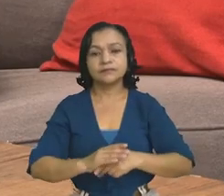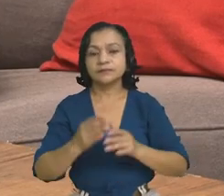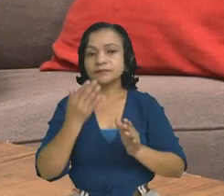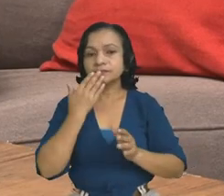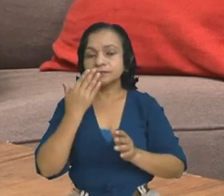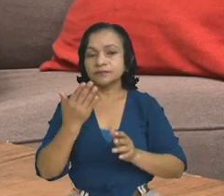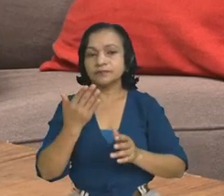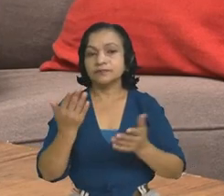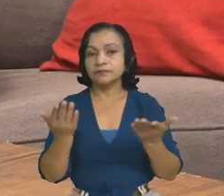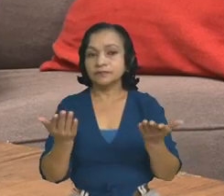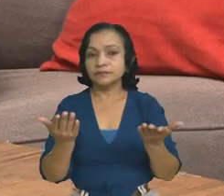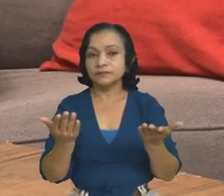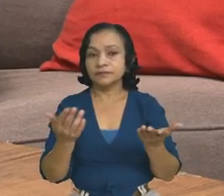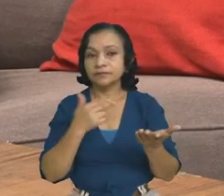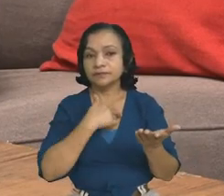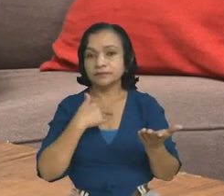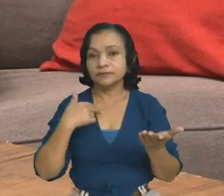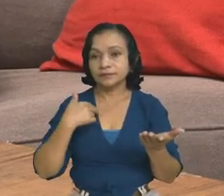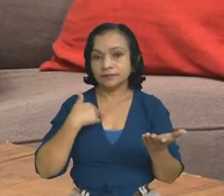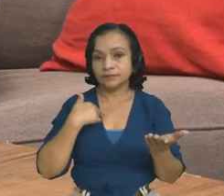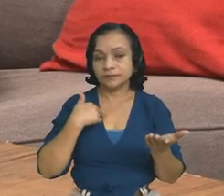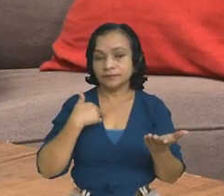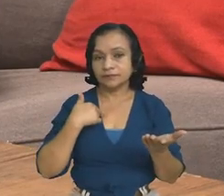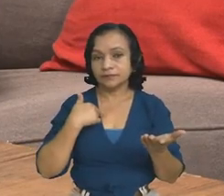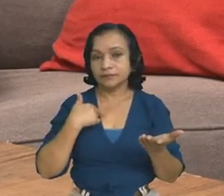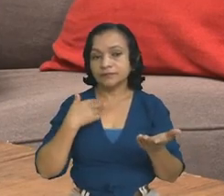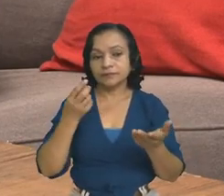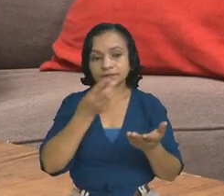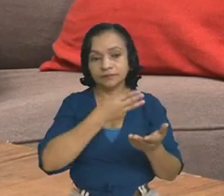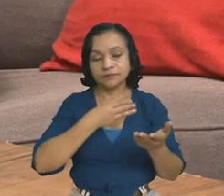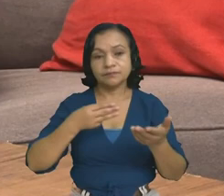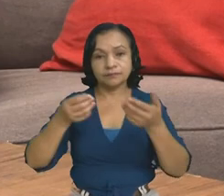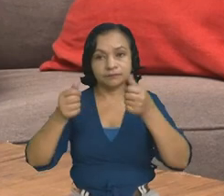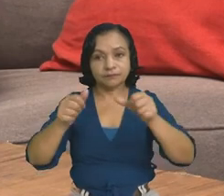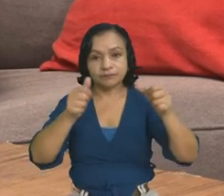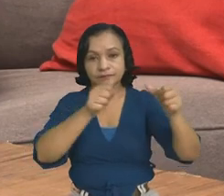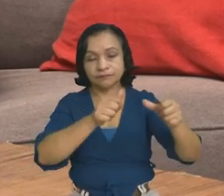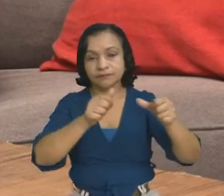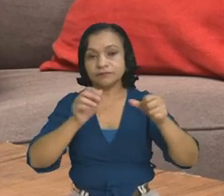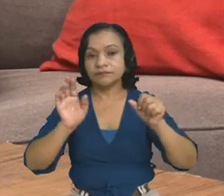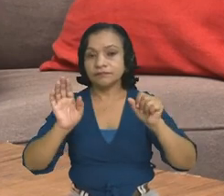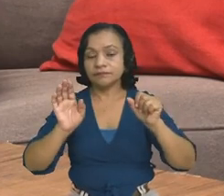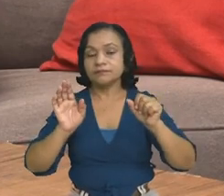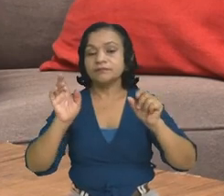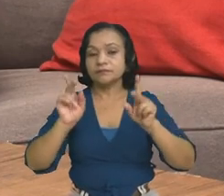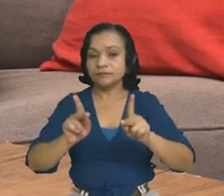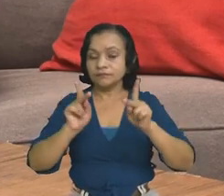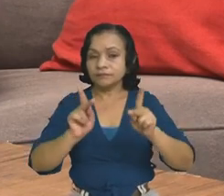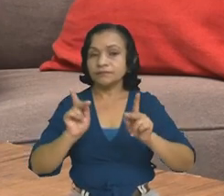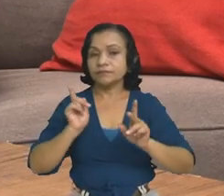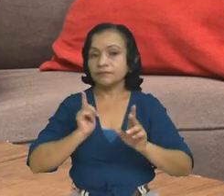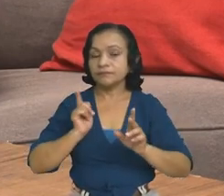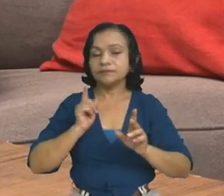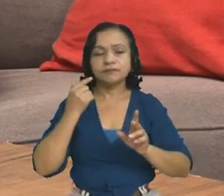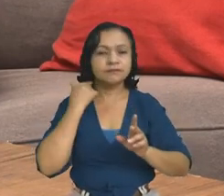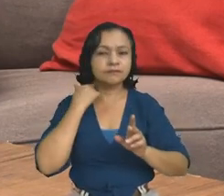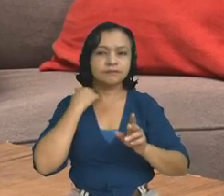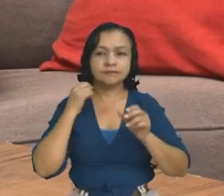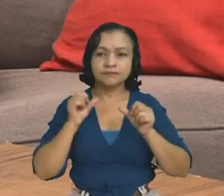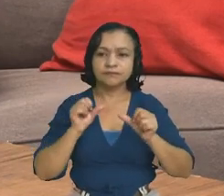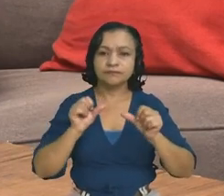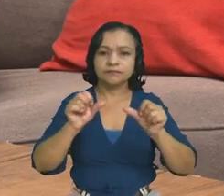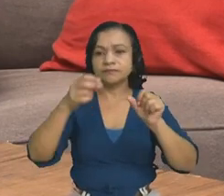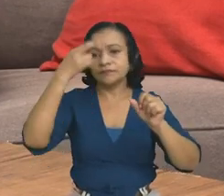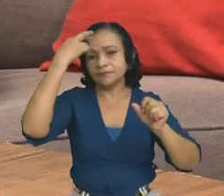con esa calidad que realmente nuestro ministerio establece y nuestro personal garantiza. Así es que siempre adelante y cumpliendo con